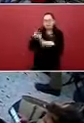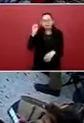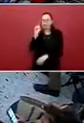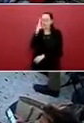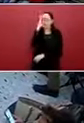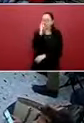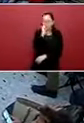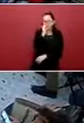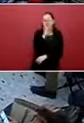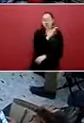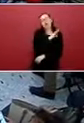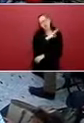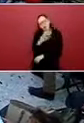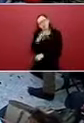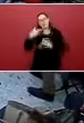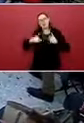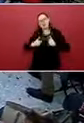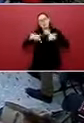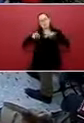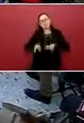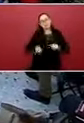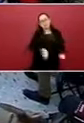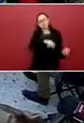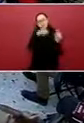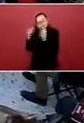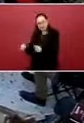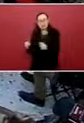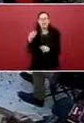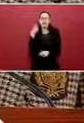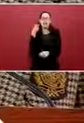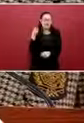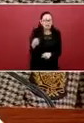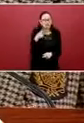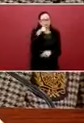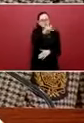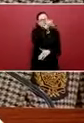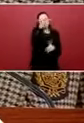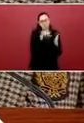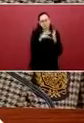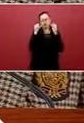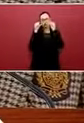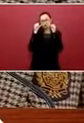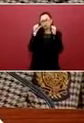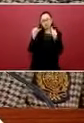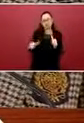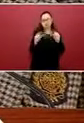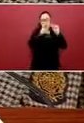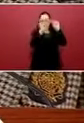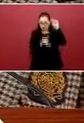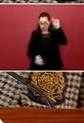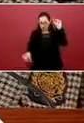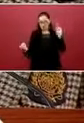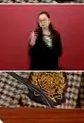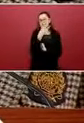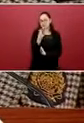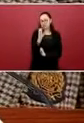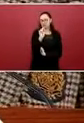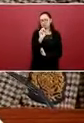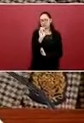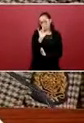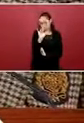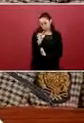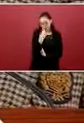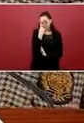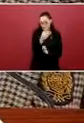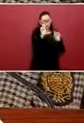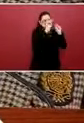confianza, y todos estos datos se van a estar recibiendo en estos centros de atención que se tienen en el país, que son 351,